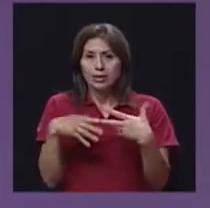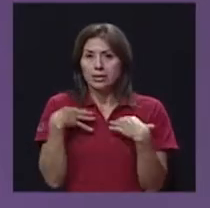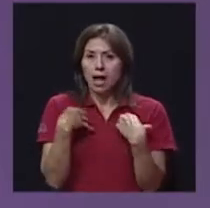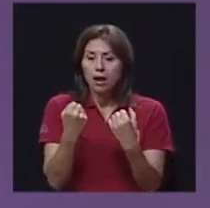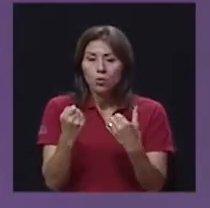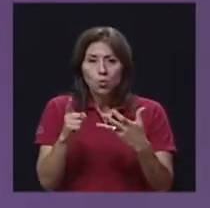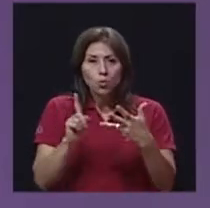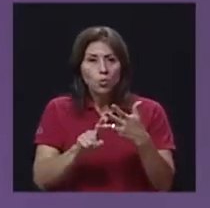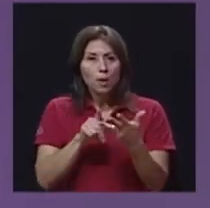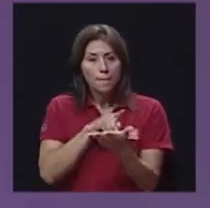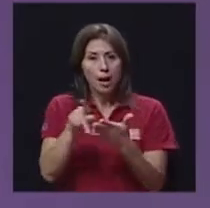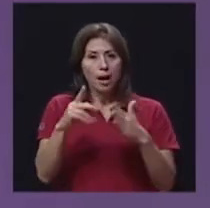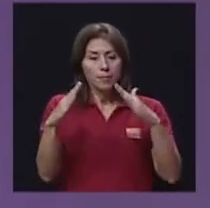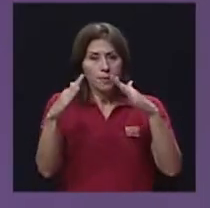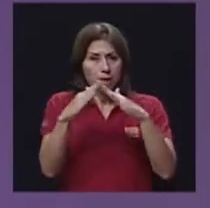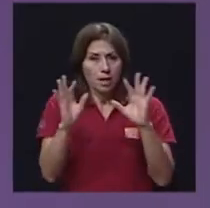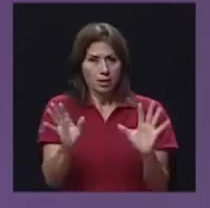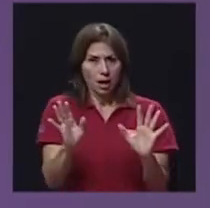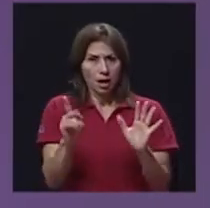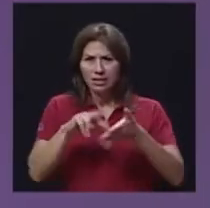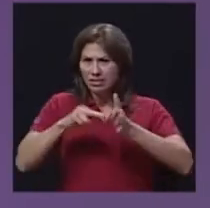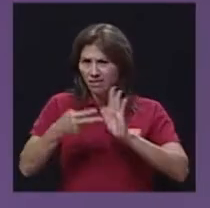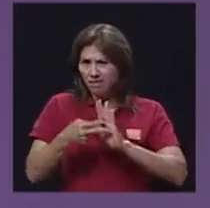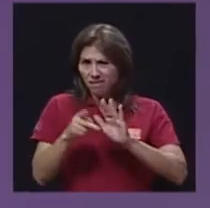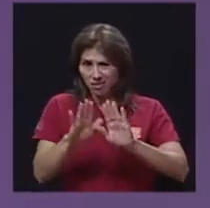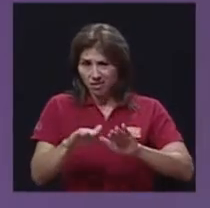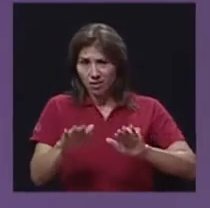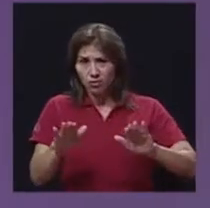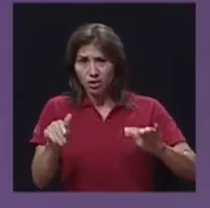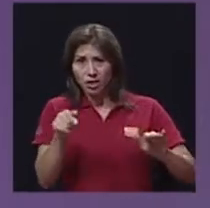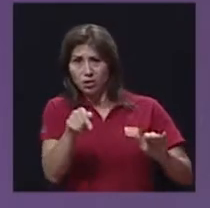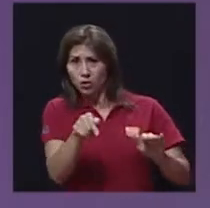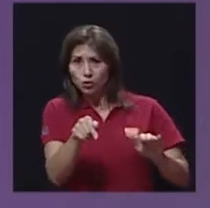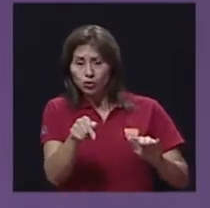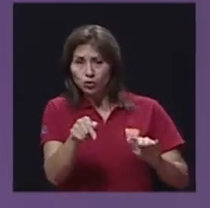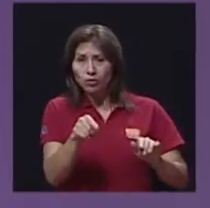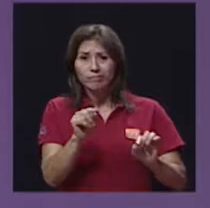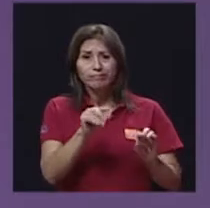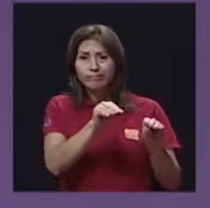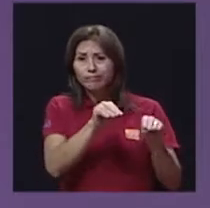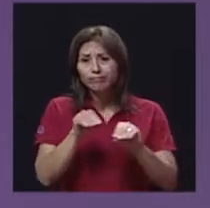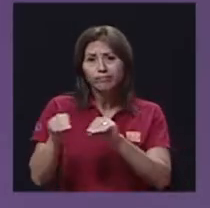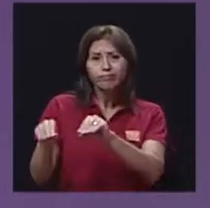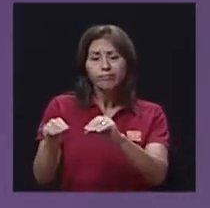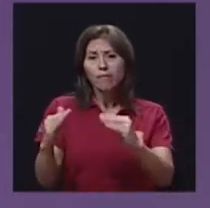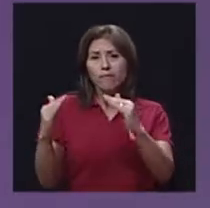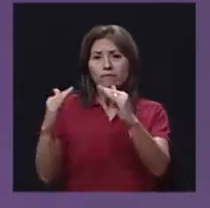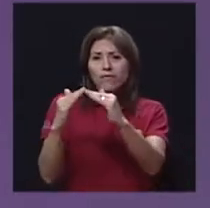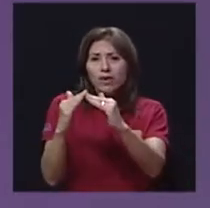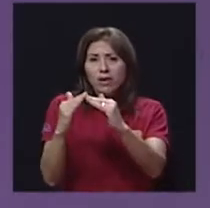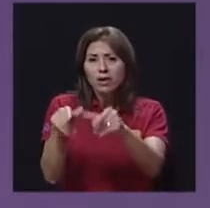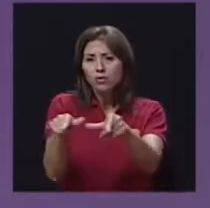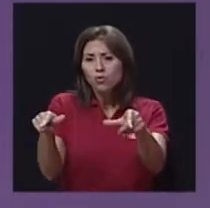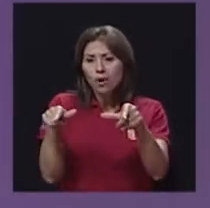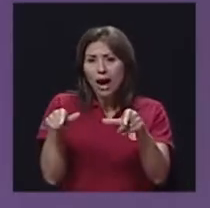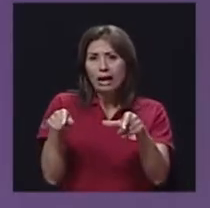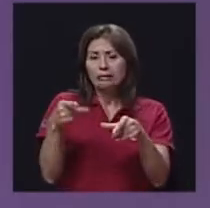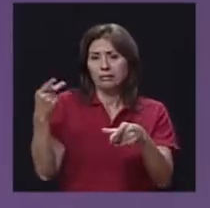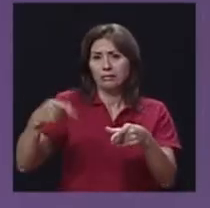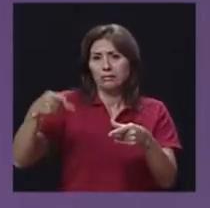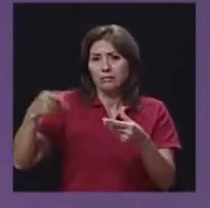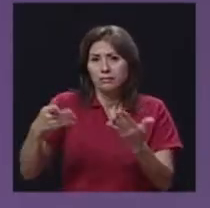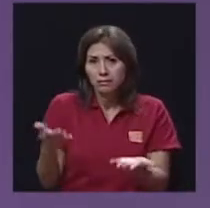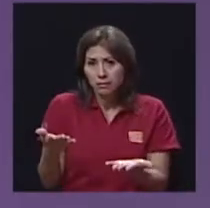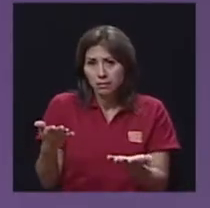digna? Porque no se trata de poner a los niños a vivir en lugares en donde van a estar expuestos, o como se dice